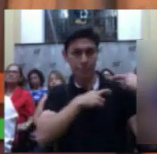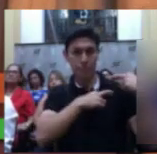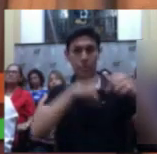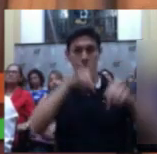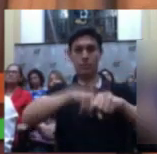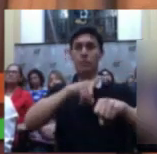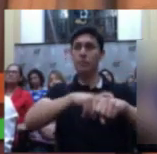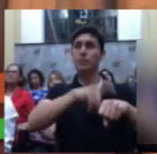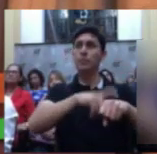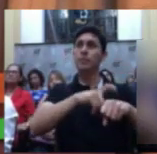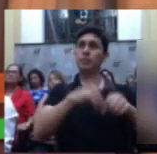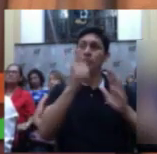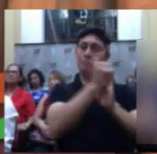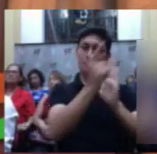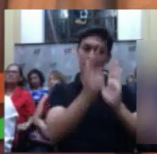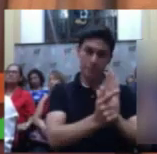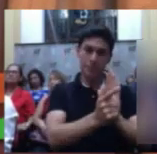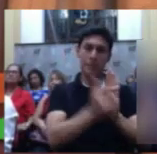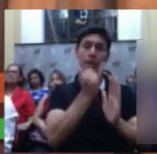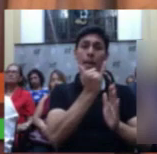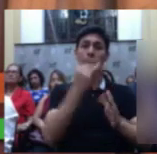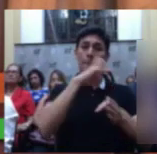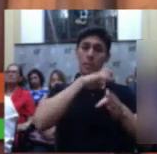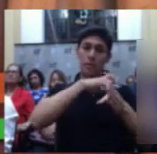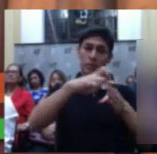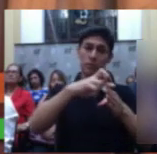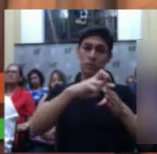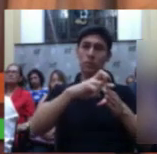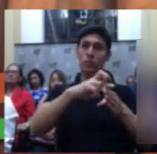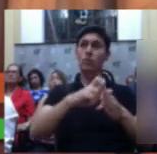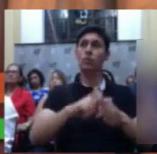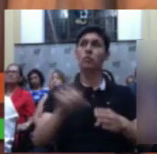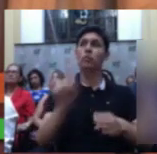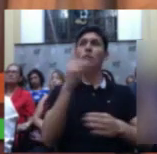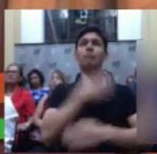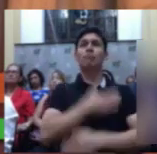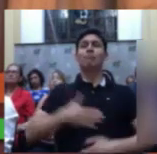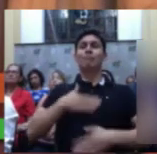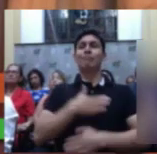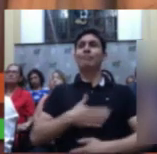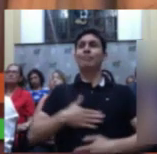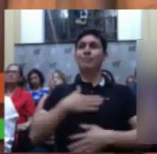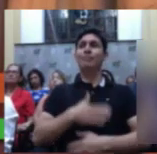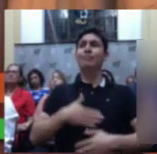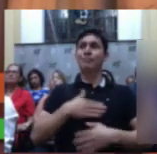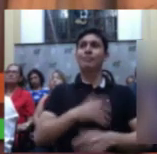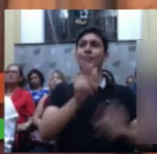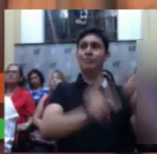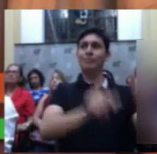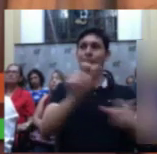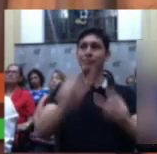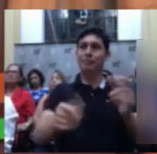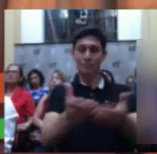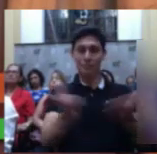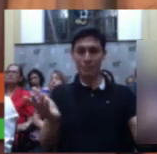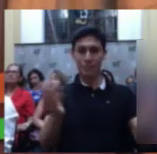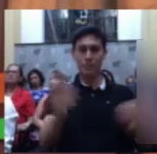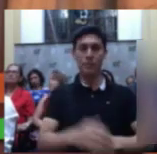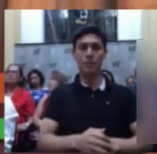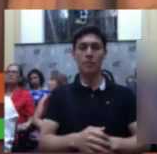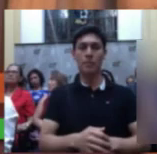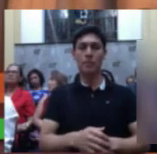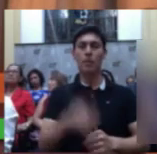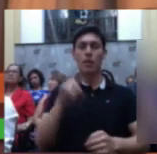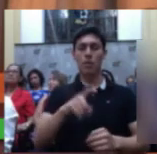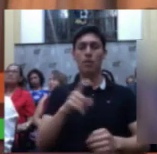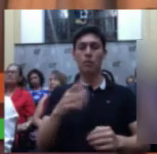legal en general y la profesión no gozan de la confianza ciudadana, la práctica de los códigos